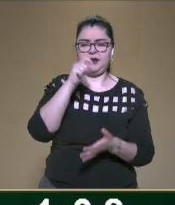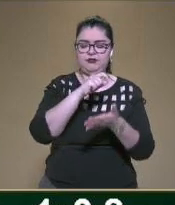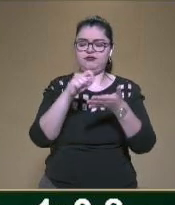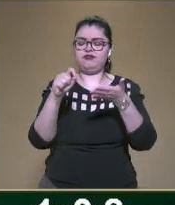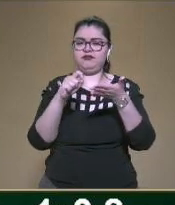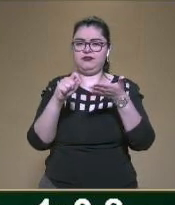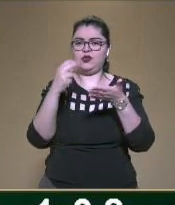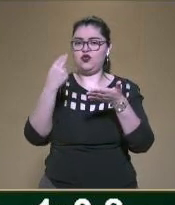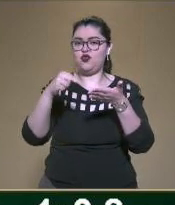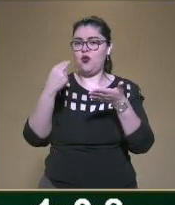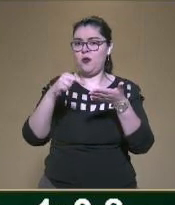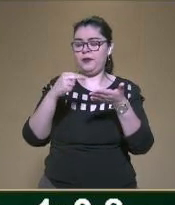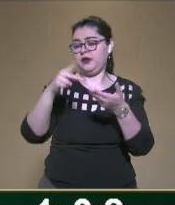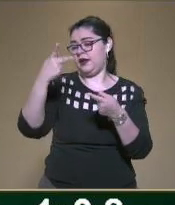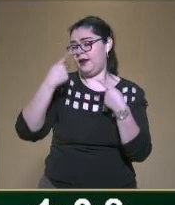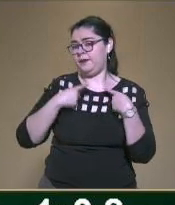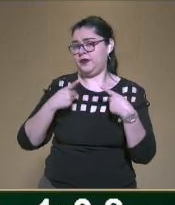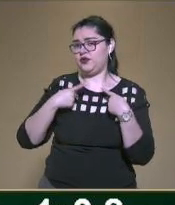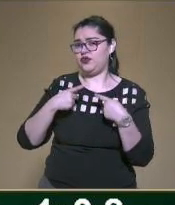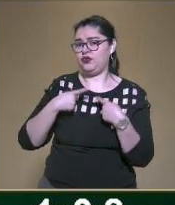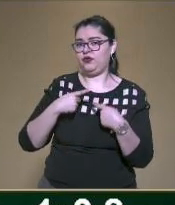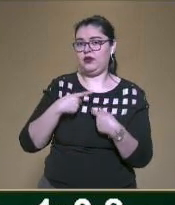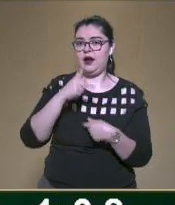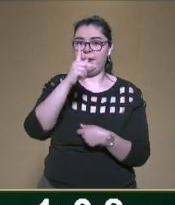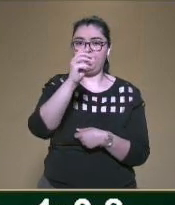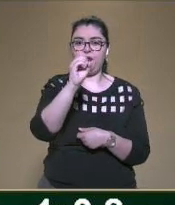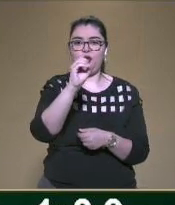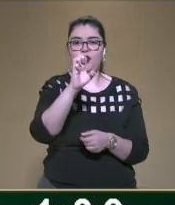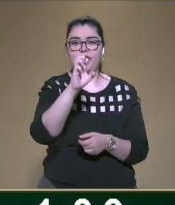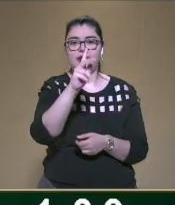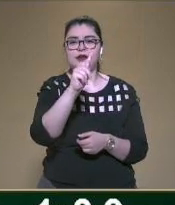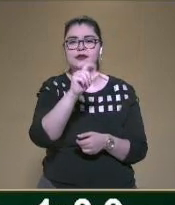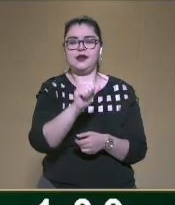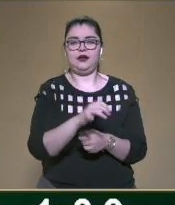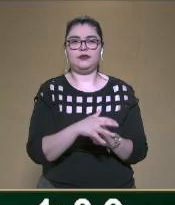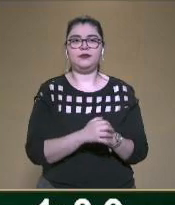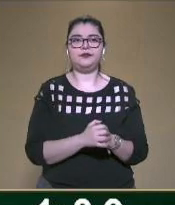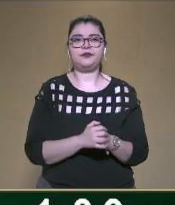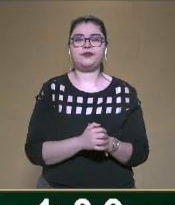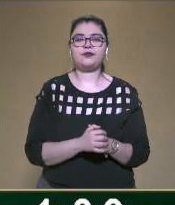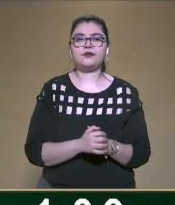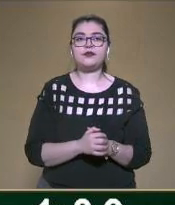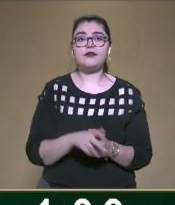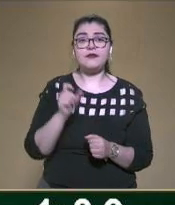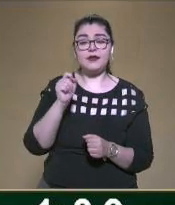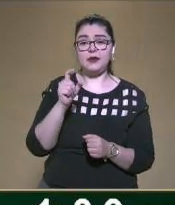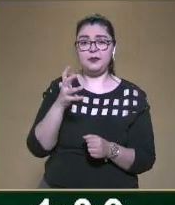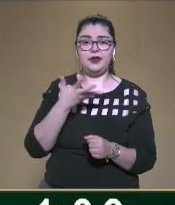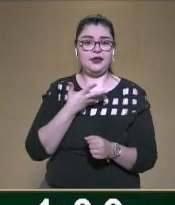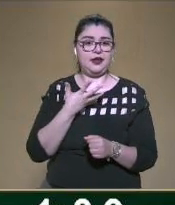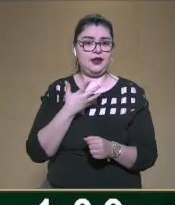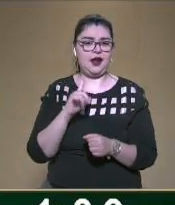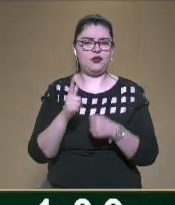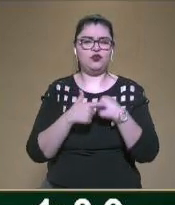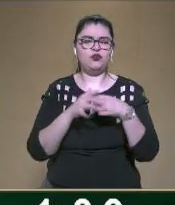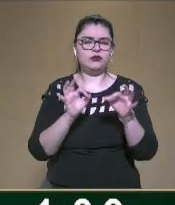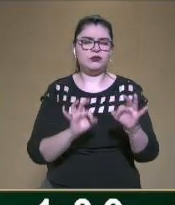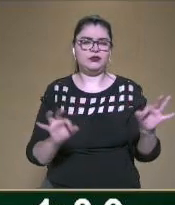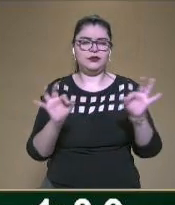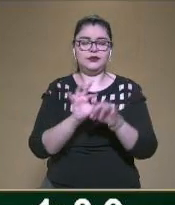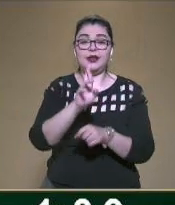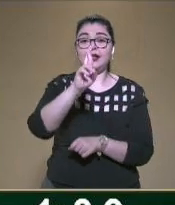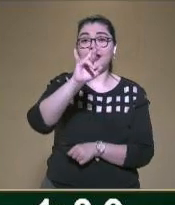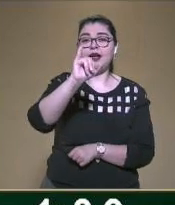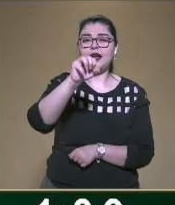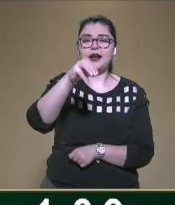recordándoles cómo está compuesto un poema, por versos, estrofas y también tiene algo muy importante, maestro, que son... Las rimas.